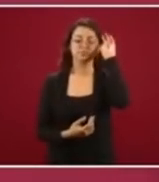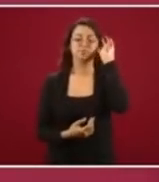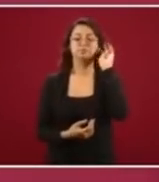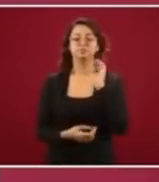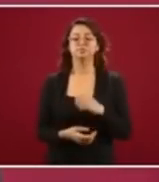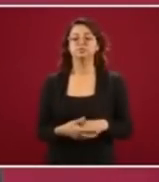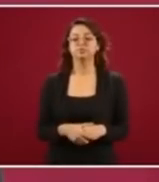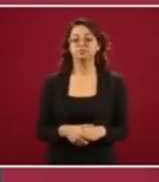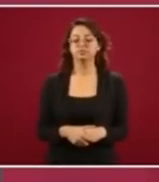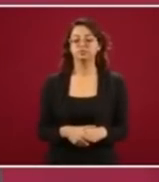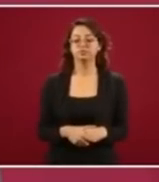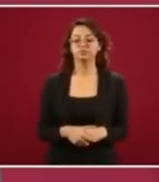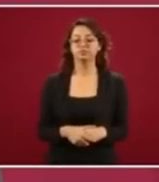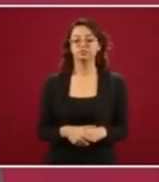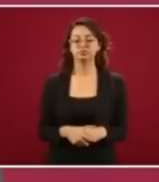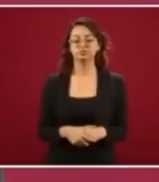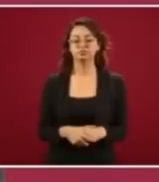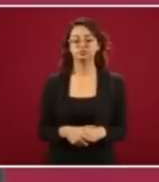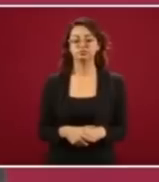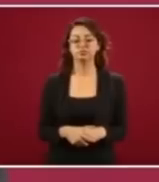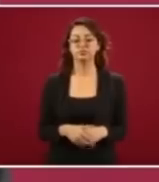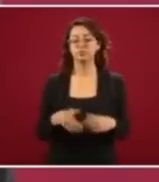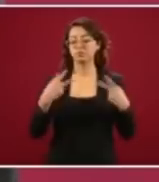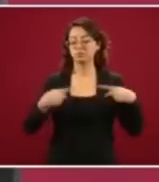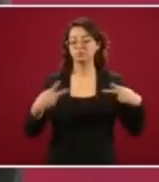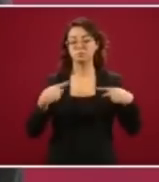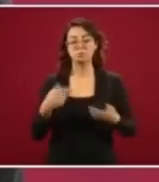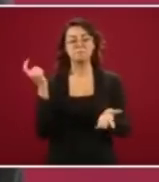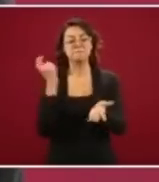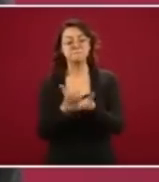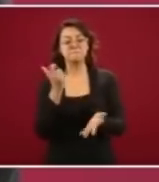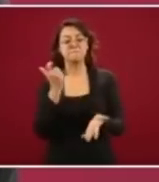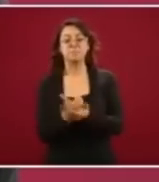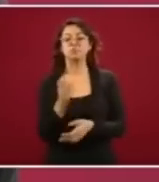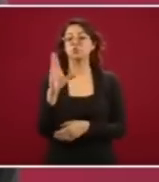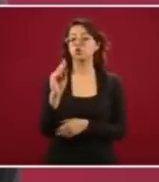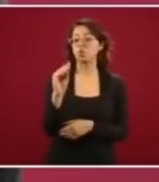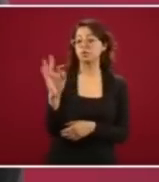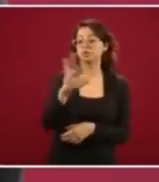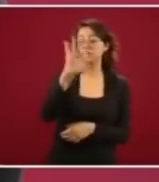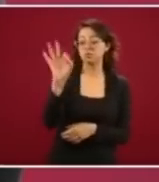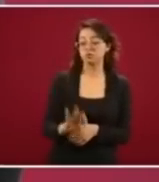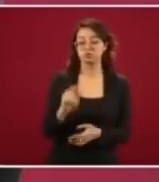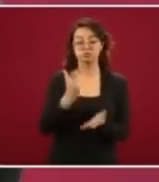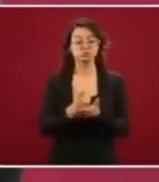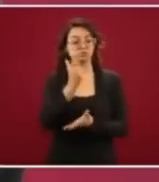trabajador ya pagó el 90% de su crédito,